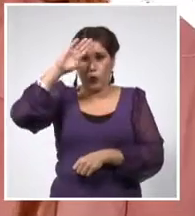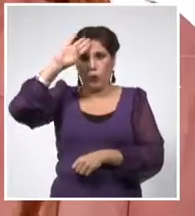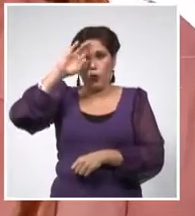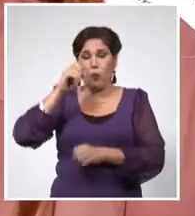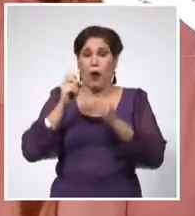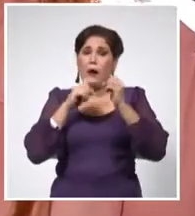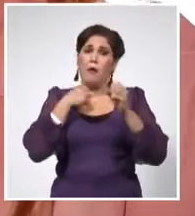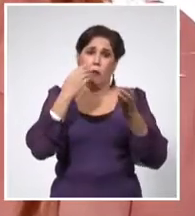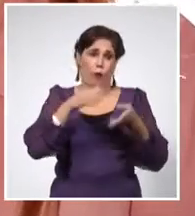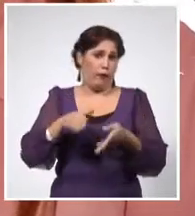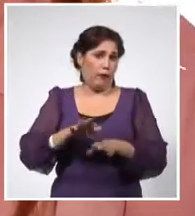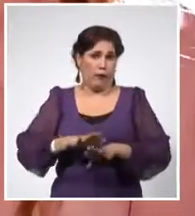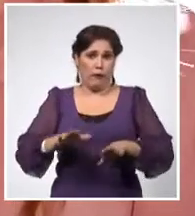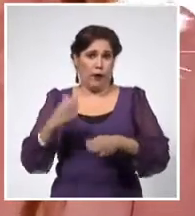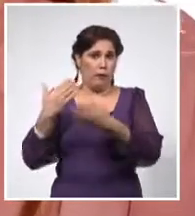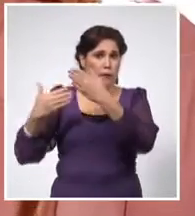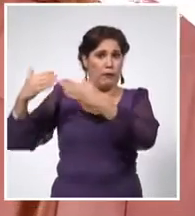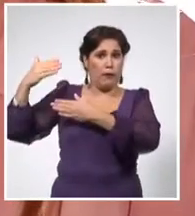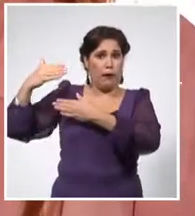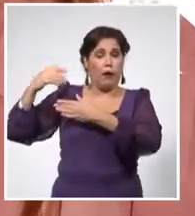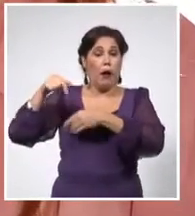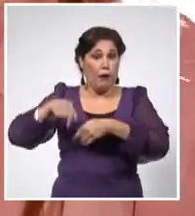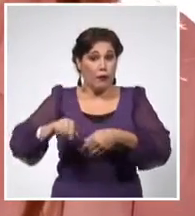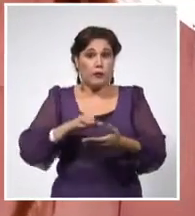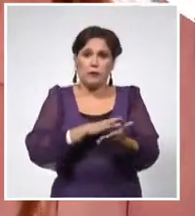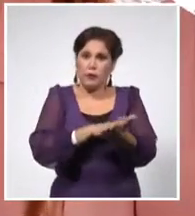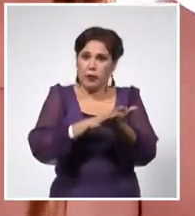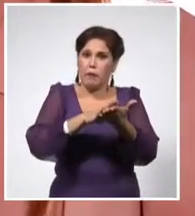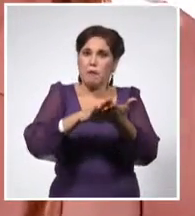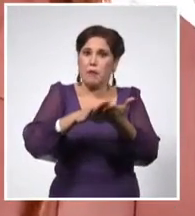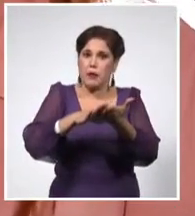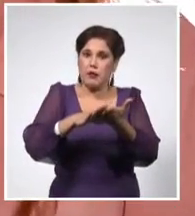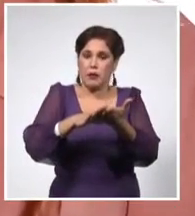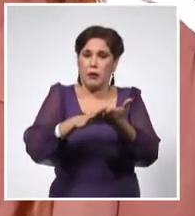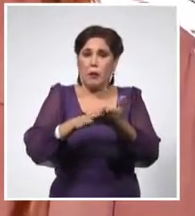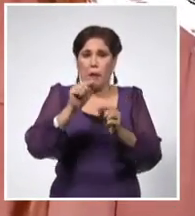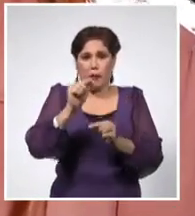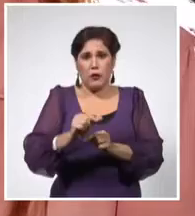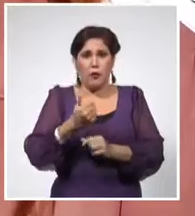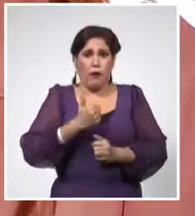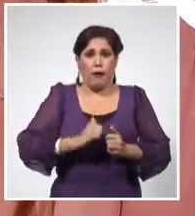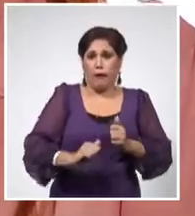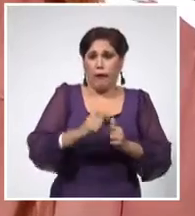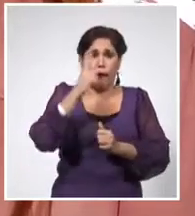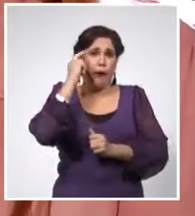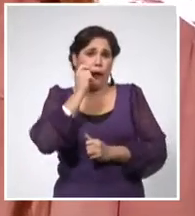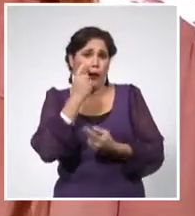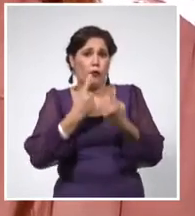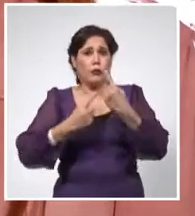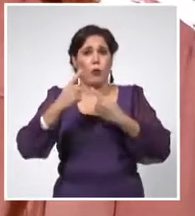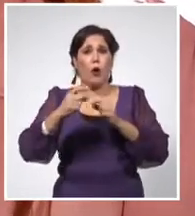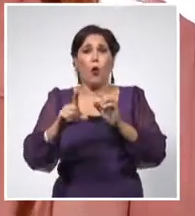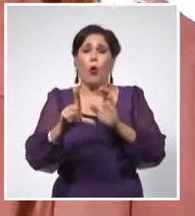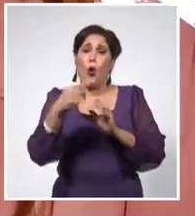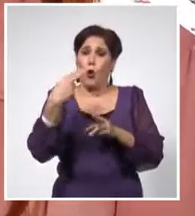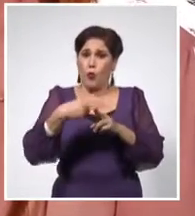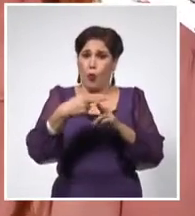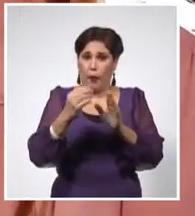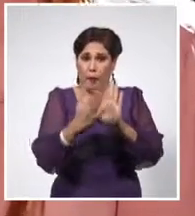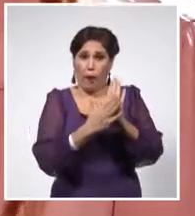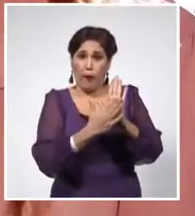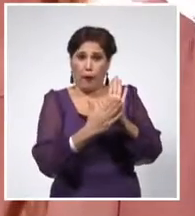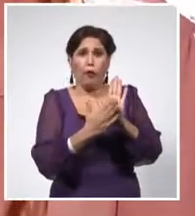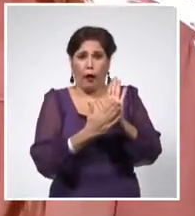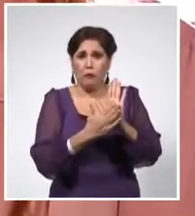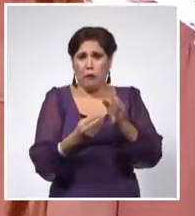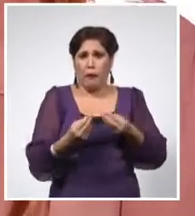vivas y se ha permitido que sus sucesores adquieran la titularidad de